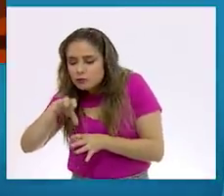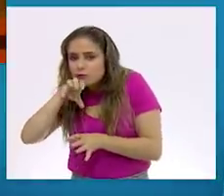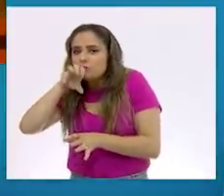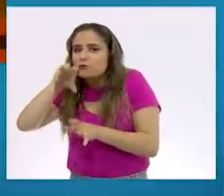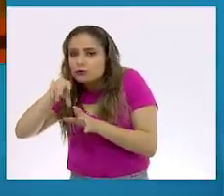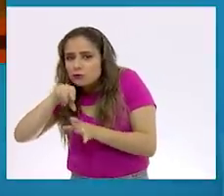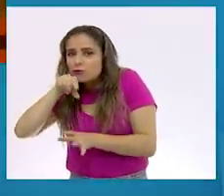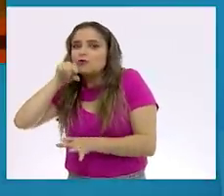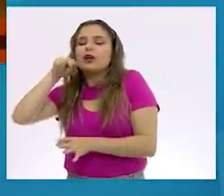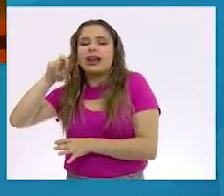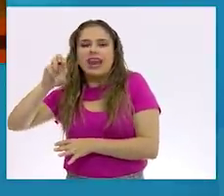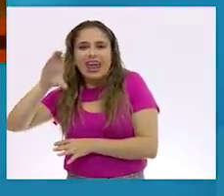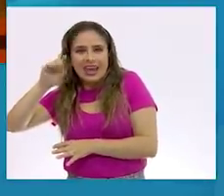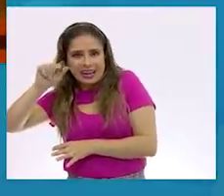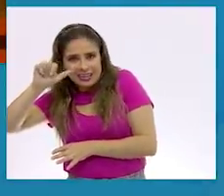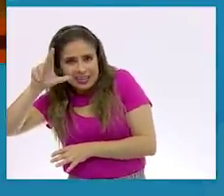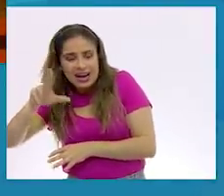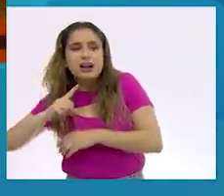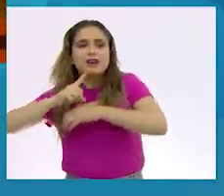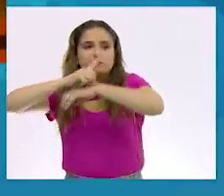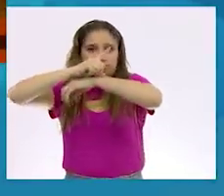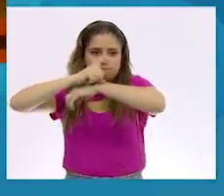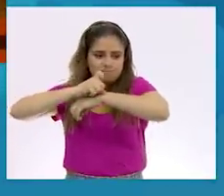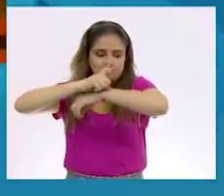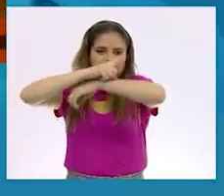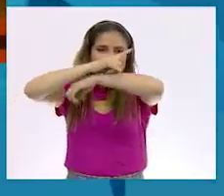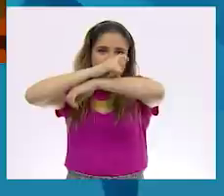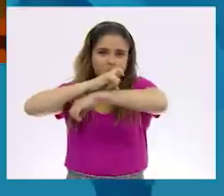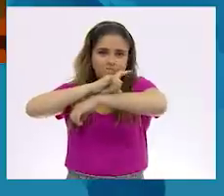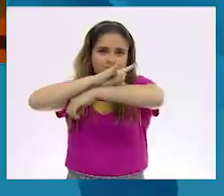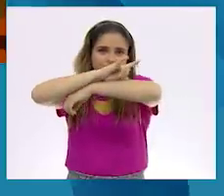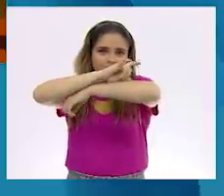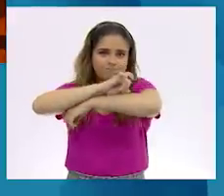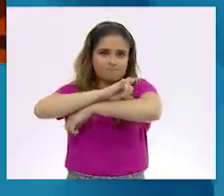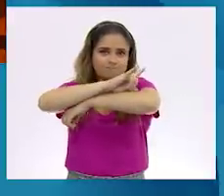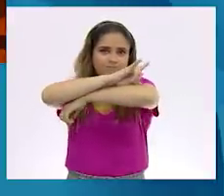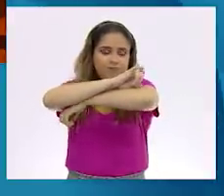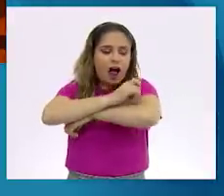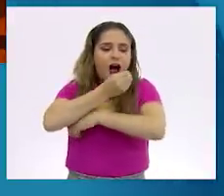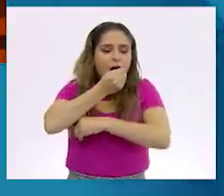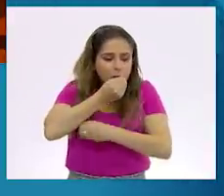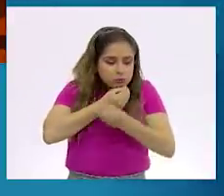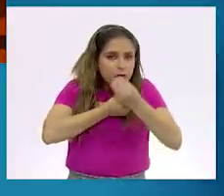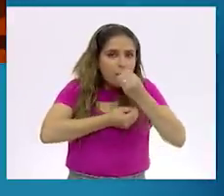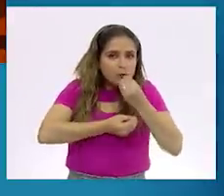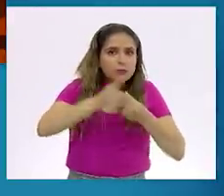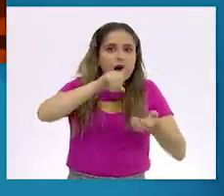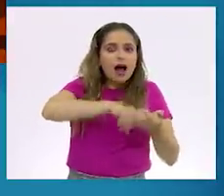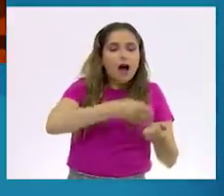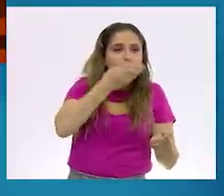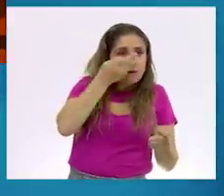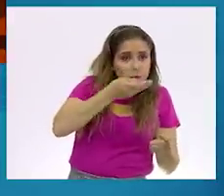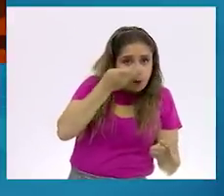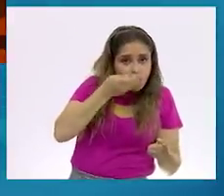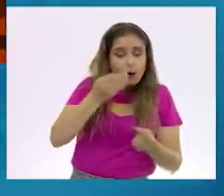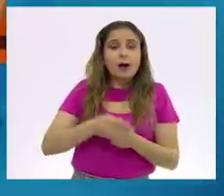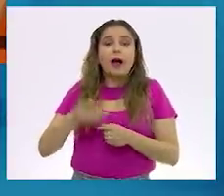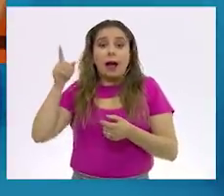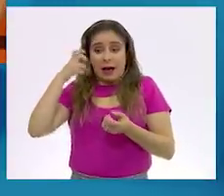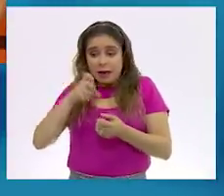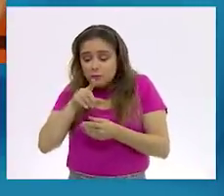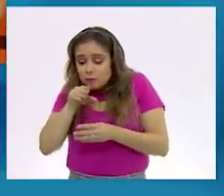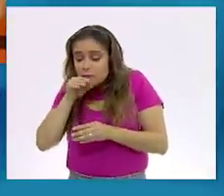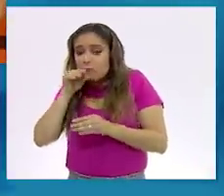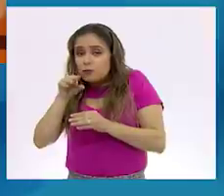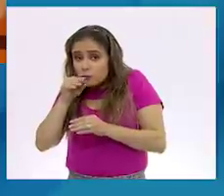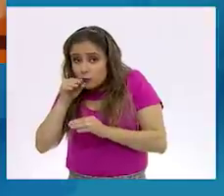néctar, y una babosa se arrastra devorando poco a poco una flor. El polen se pega en diferentes partes de sus cuerpos para